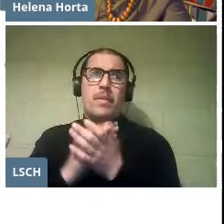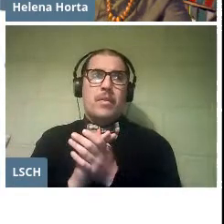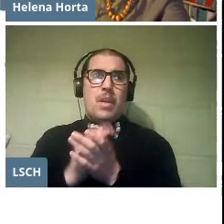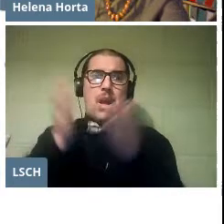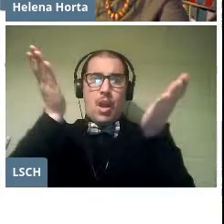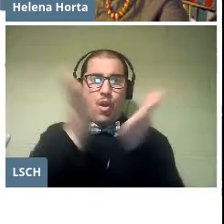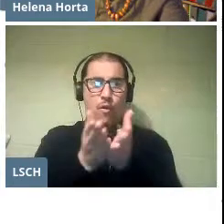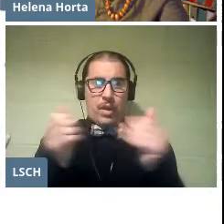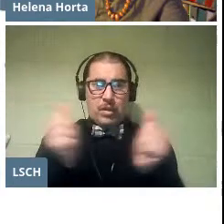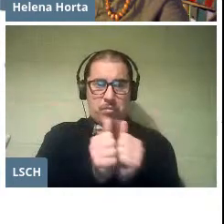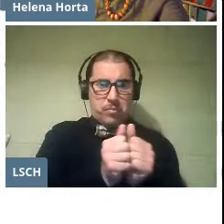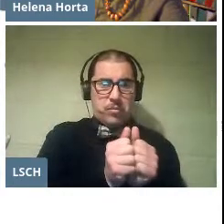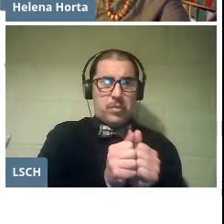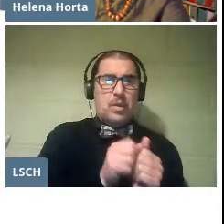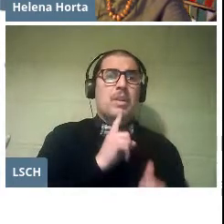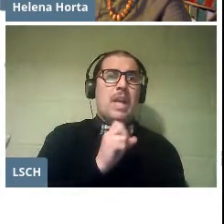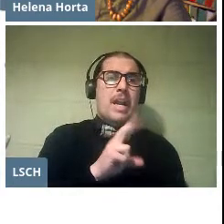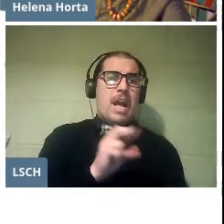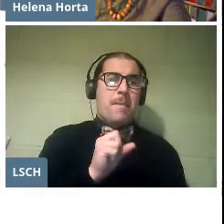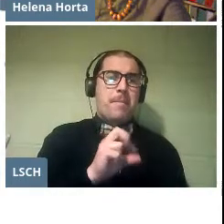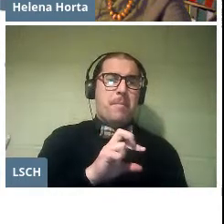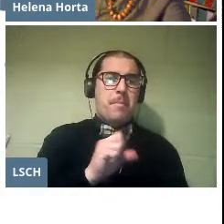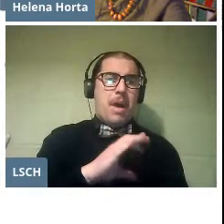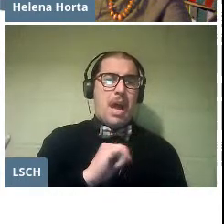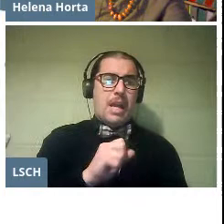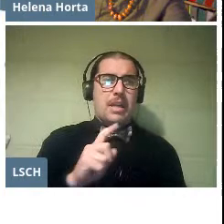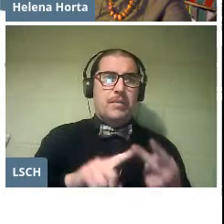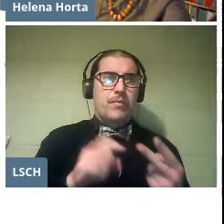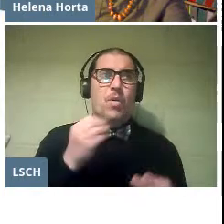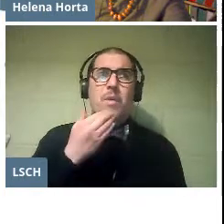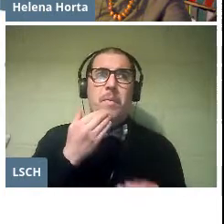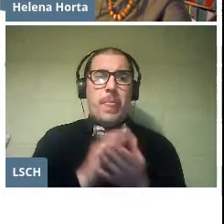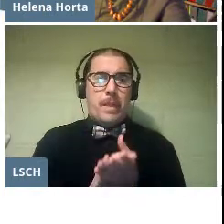interiores tarapaqueños o